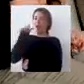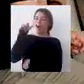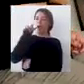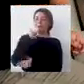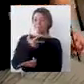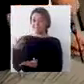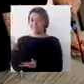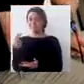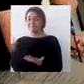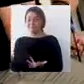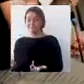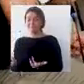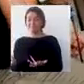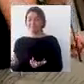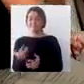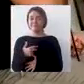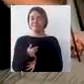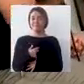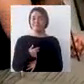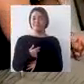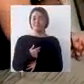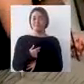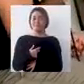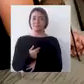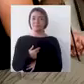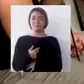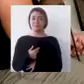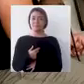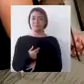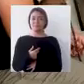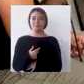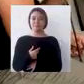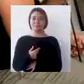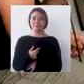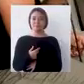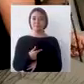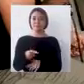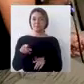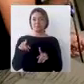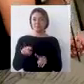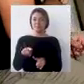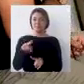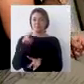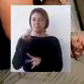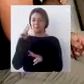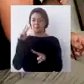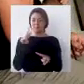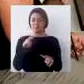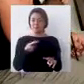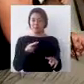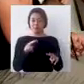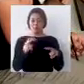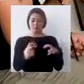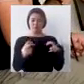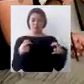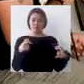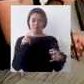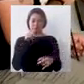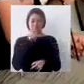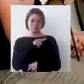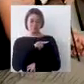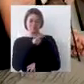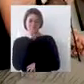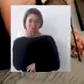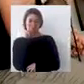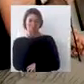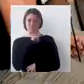atrás. Y miraría con mucho desprecio al elfo que está sentado, porque mi enano no quiere a